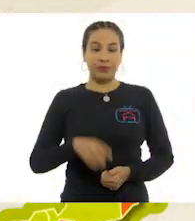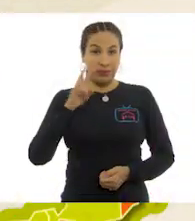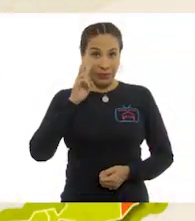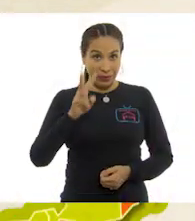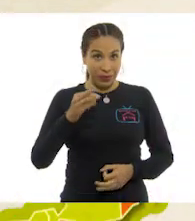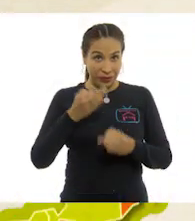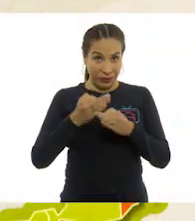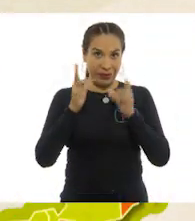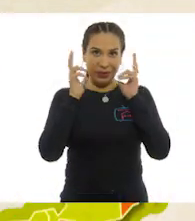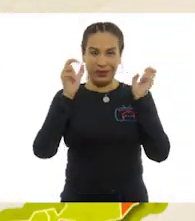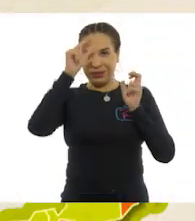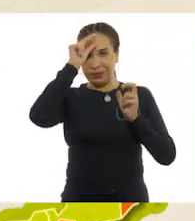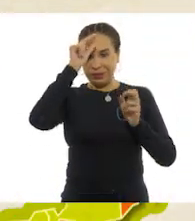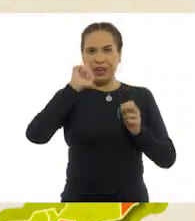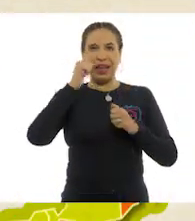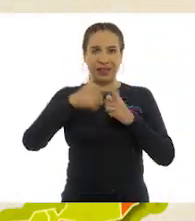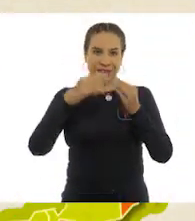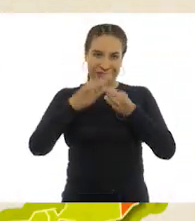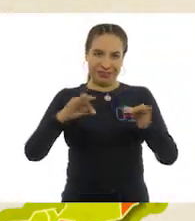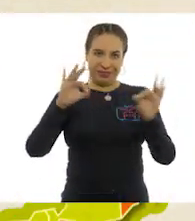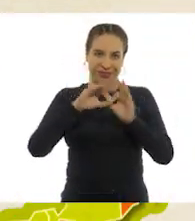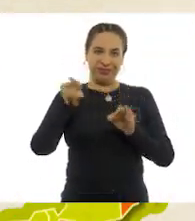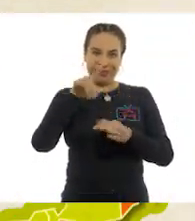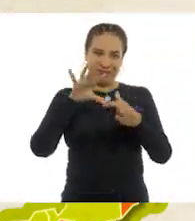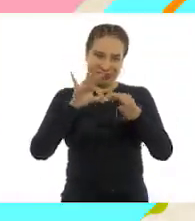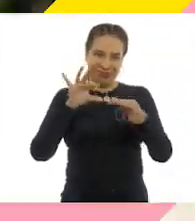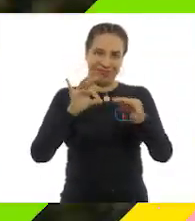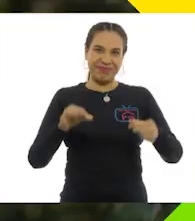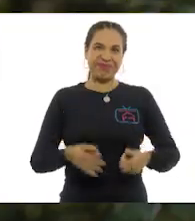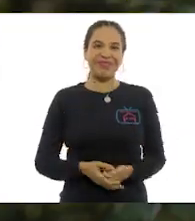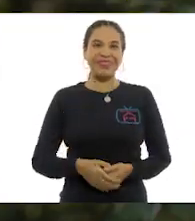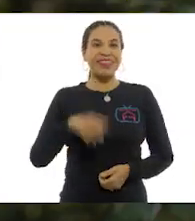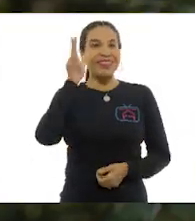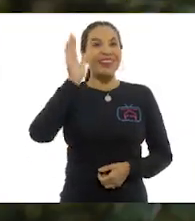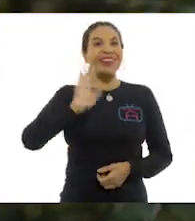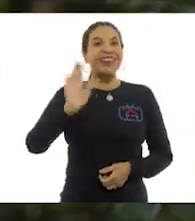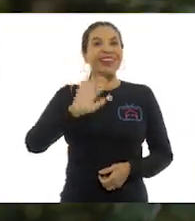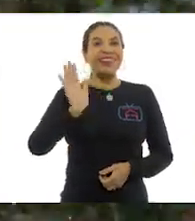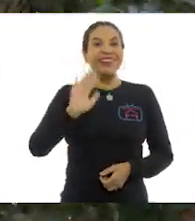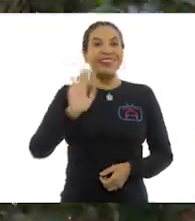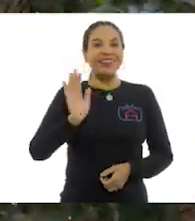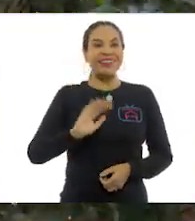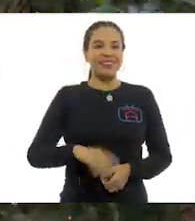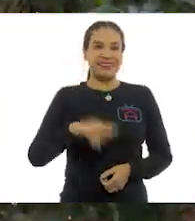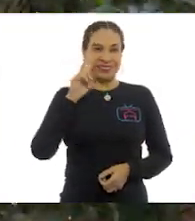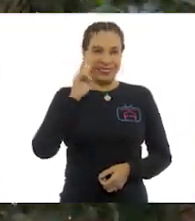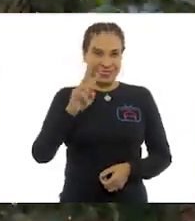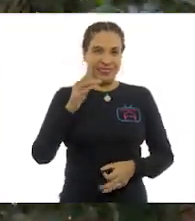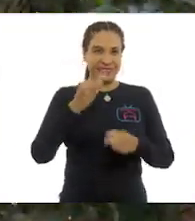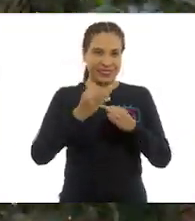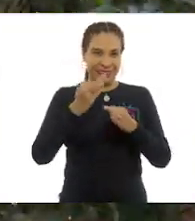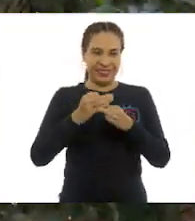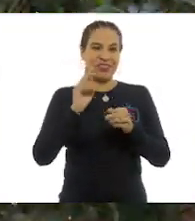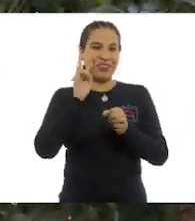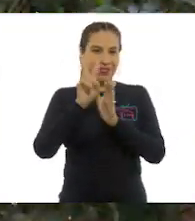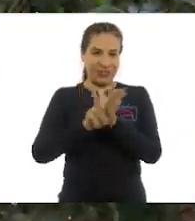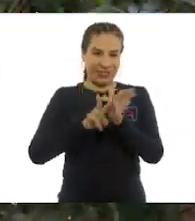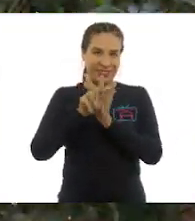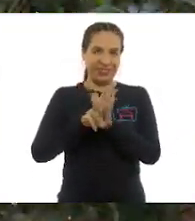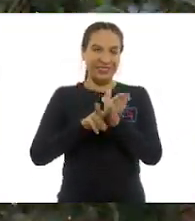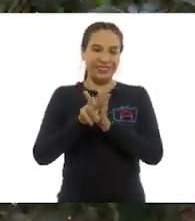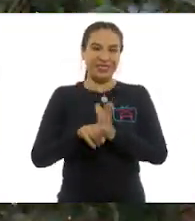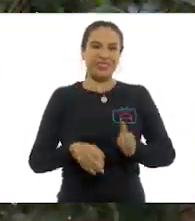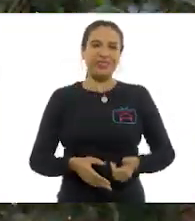Veamos a Jolisto, que tiene algo importante que compartir. ¡Hola! ¡Vamos a ver el siguiente